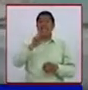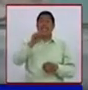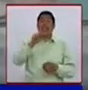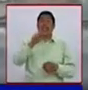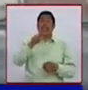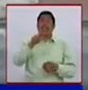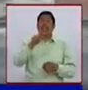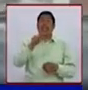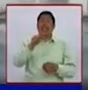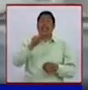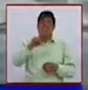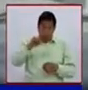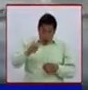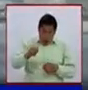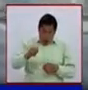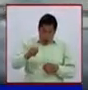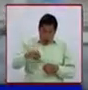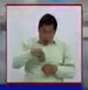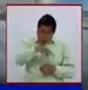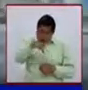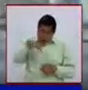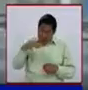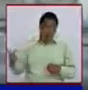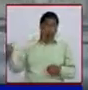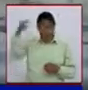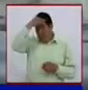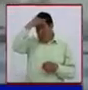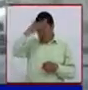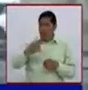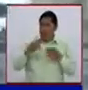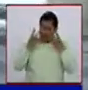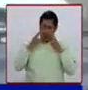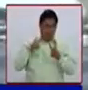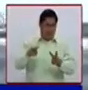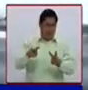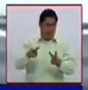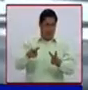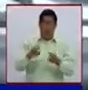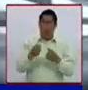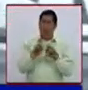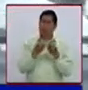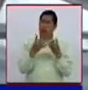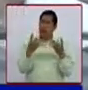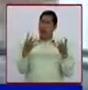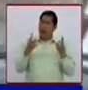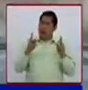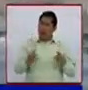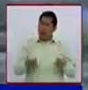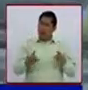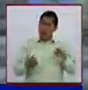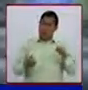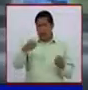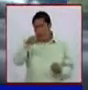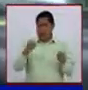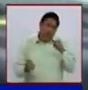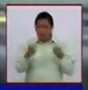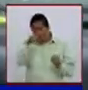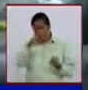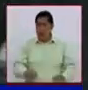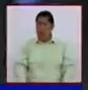Alto. En este lugar se puede ver la presencia de varias personas, al igual que circulación